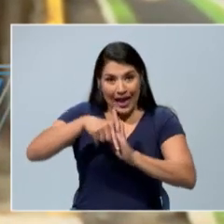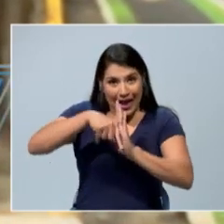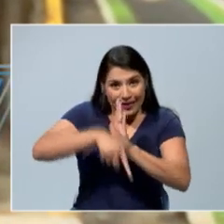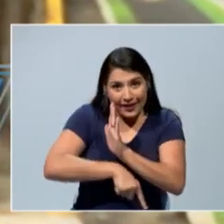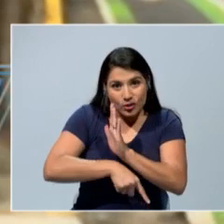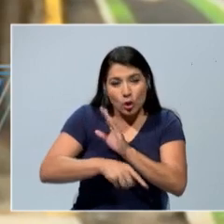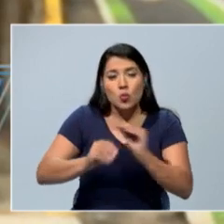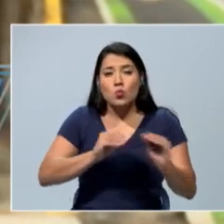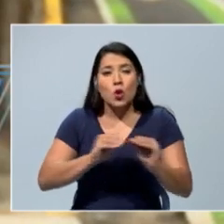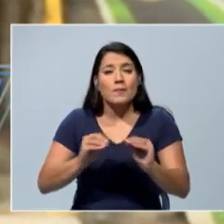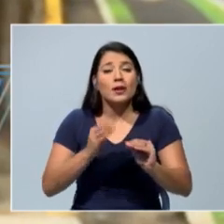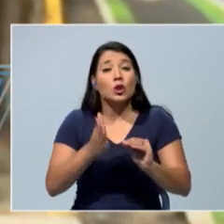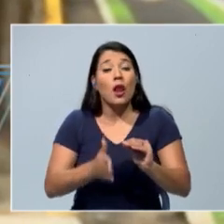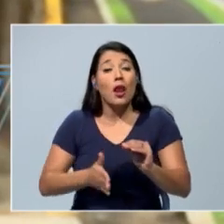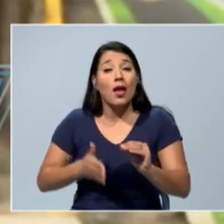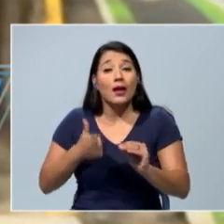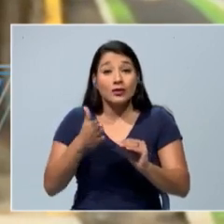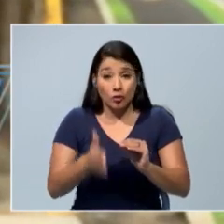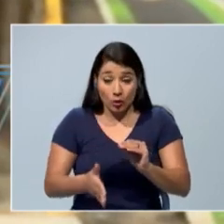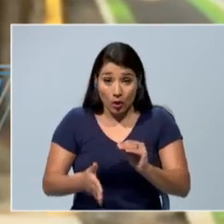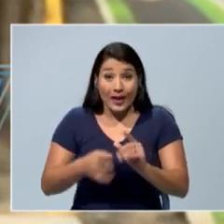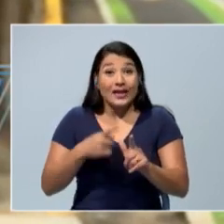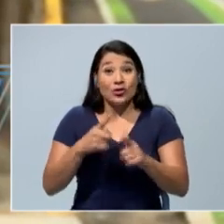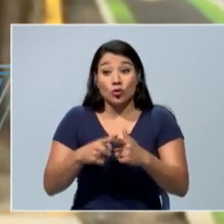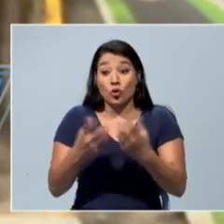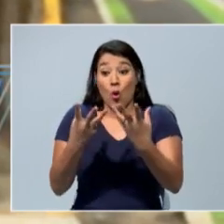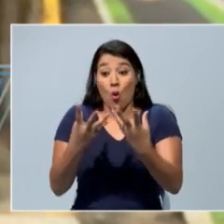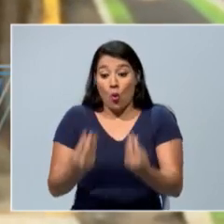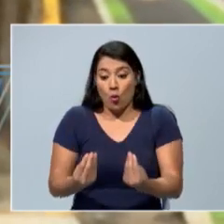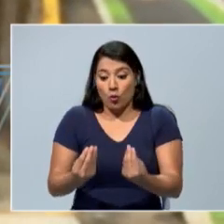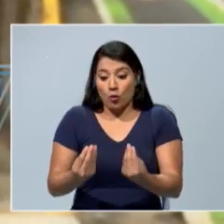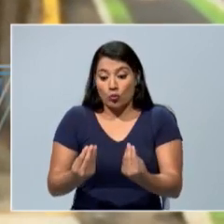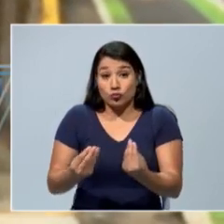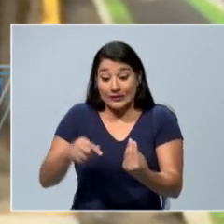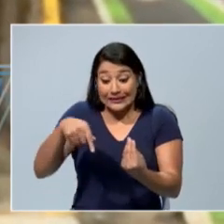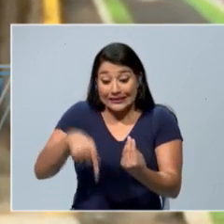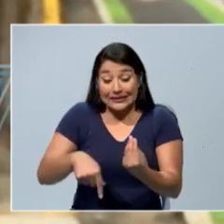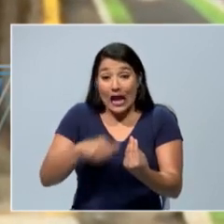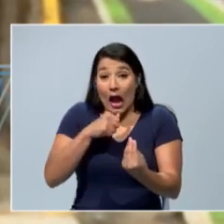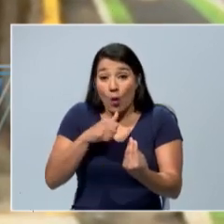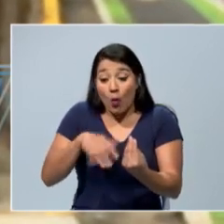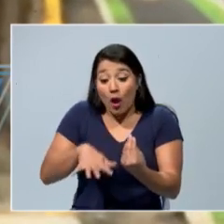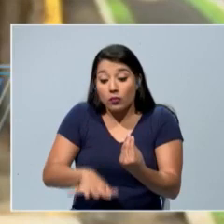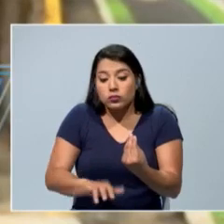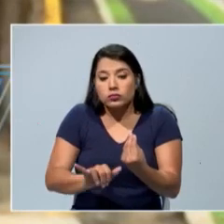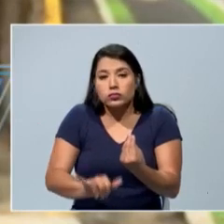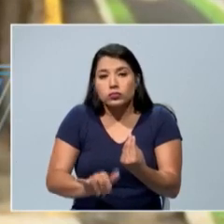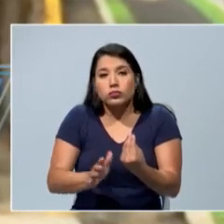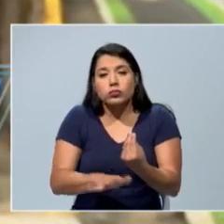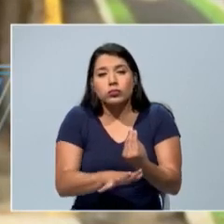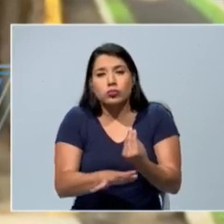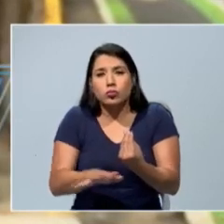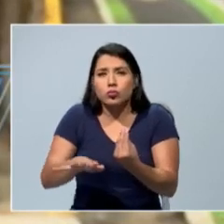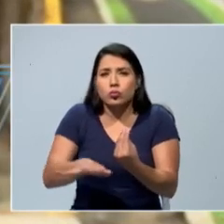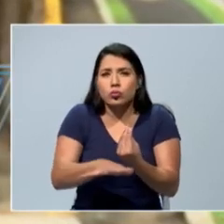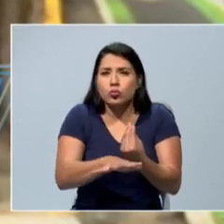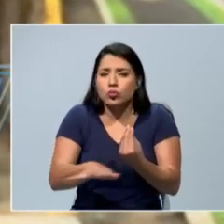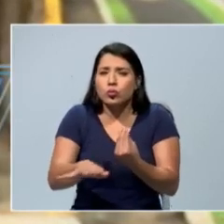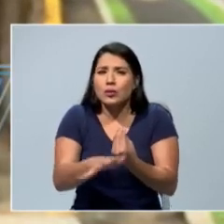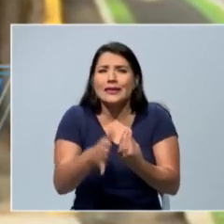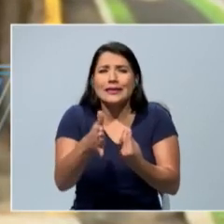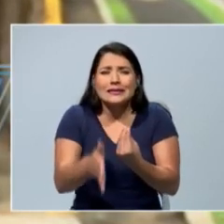muy lento, entonces la pluma de contaminación permanece por mucho tiempo. Eso es una cosa que no se está valorando ahora, cuántas plumas de